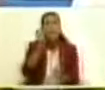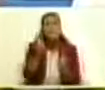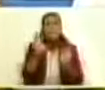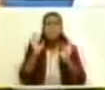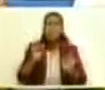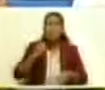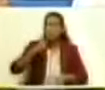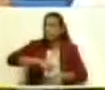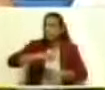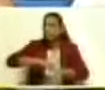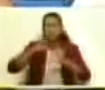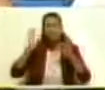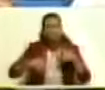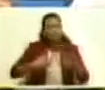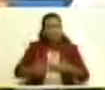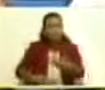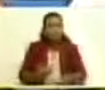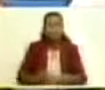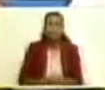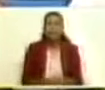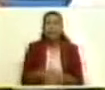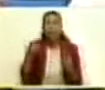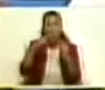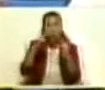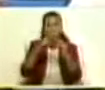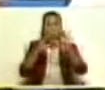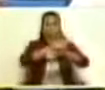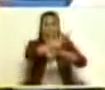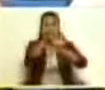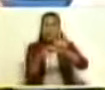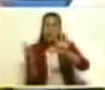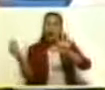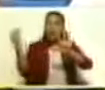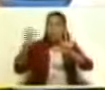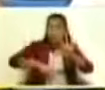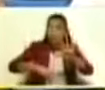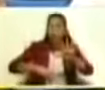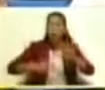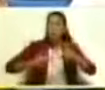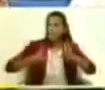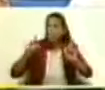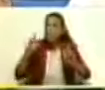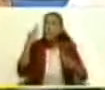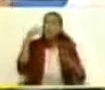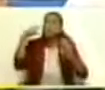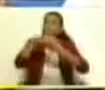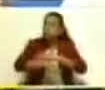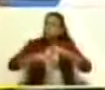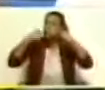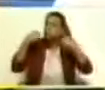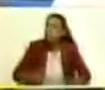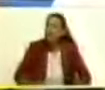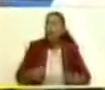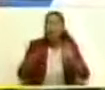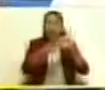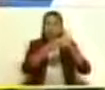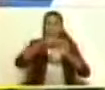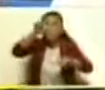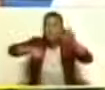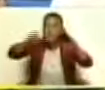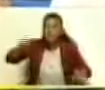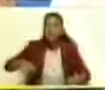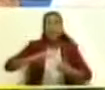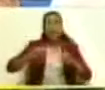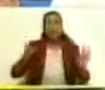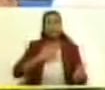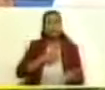transición socialista y con los 5 consensos nacionales que permiten consolidar la unión, la